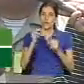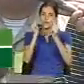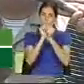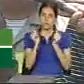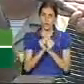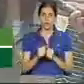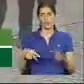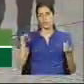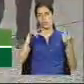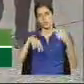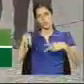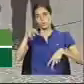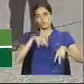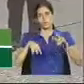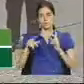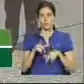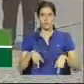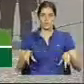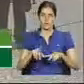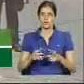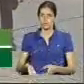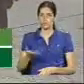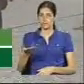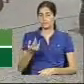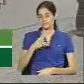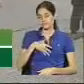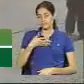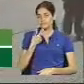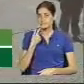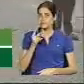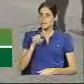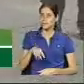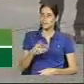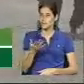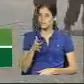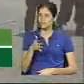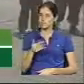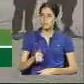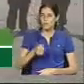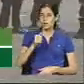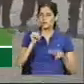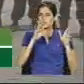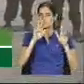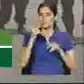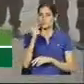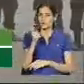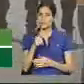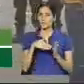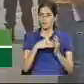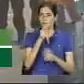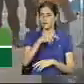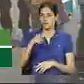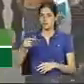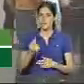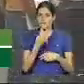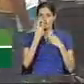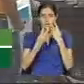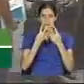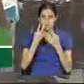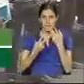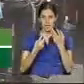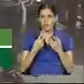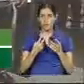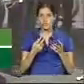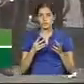destino turístico. Como punto de referencia, podemos decir que aproximadamente más de 810 mil personas nos visitaron, sin contar aquella